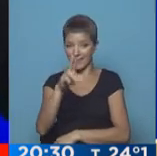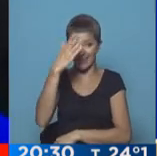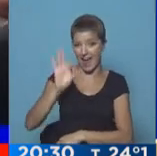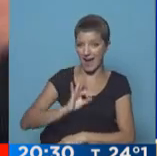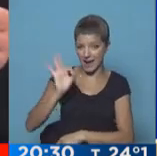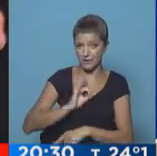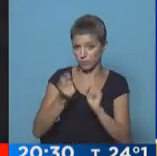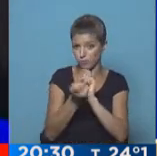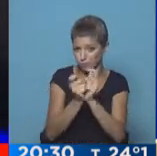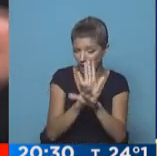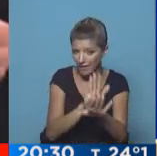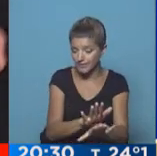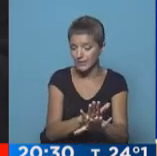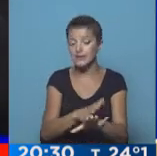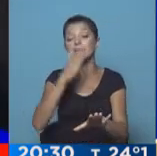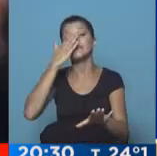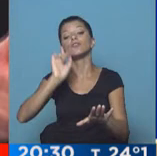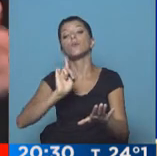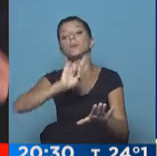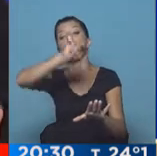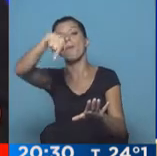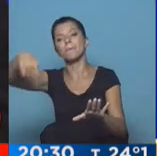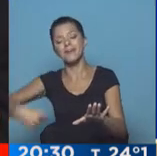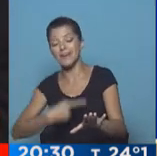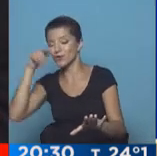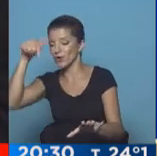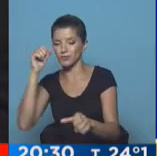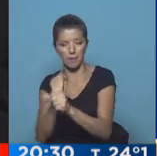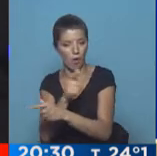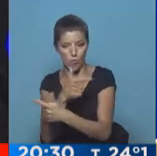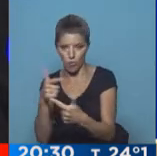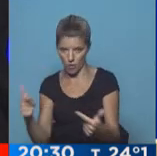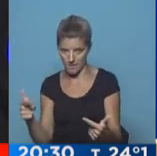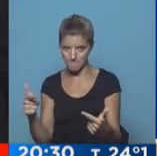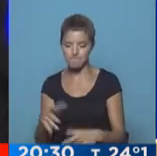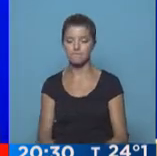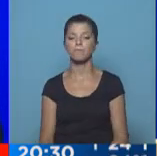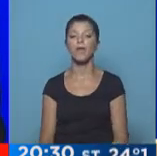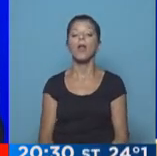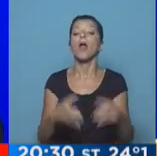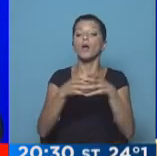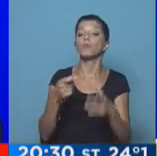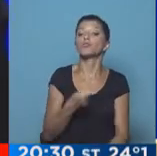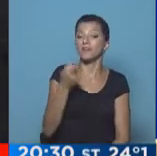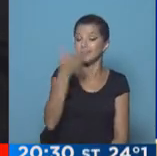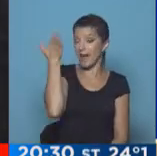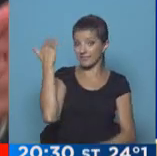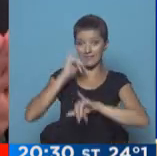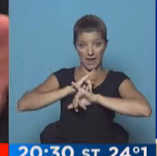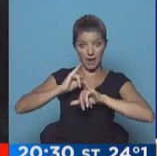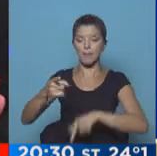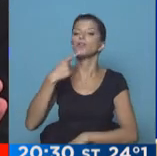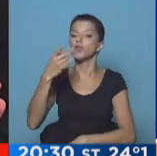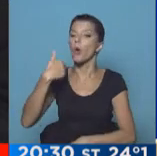cuya consecuencia es la gran desocupación que existe en España. El Partido Socialista durante la campaña electoral dijo,